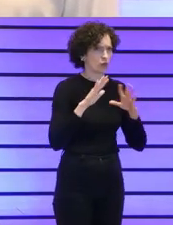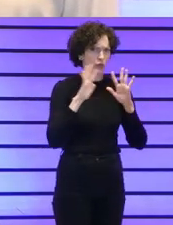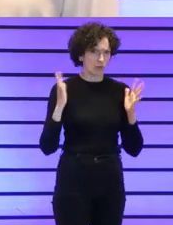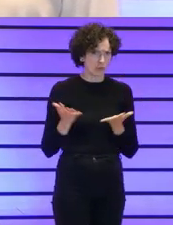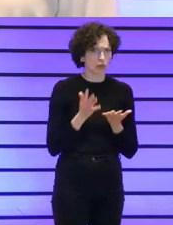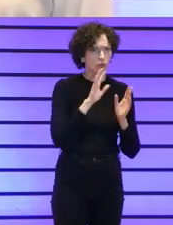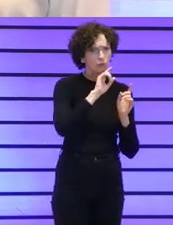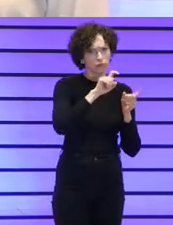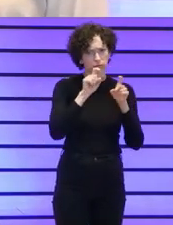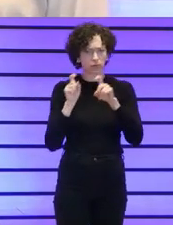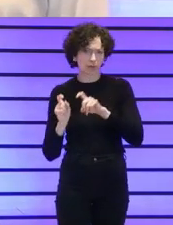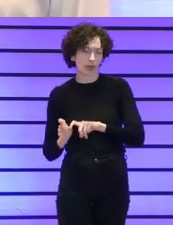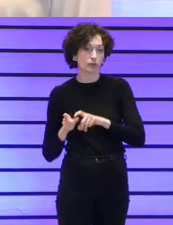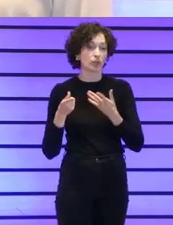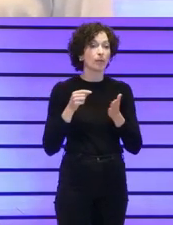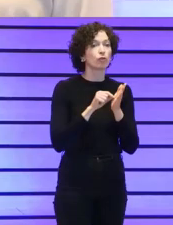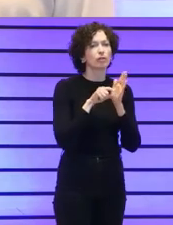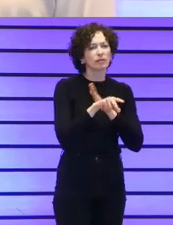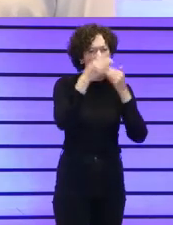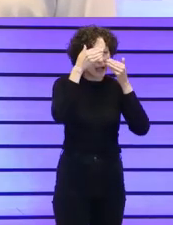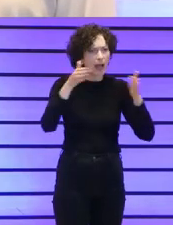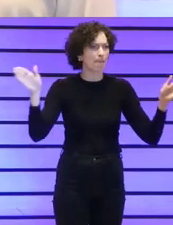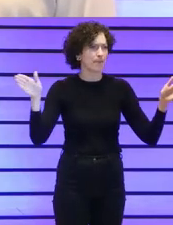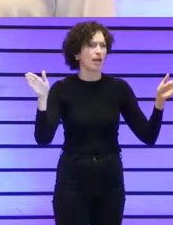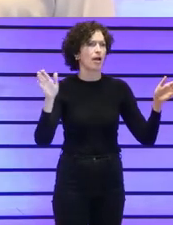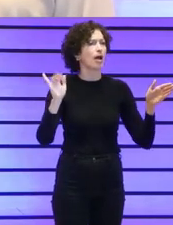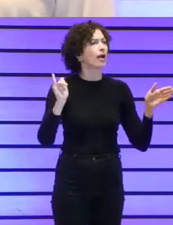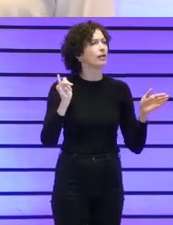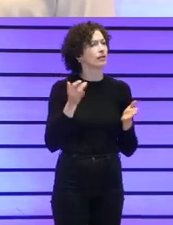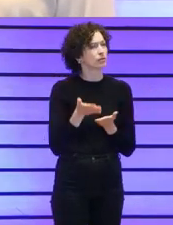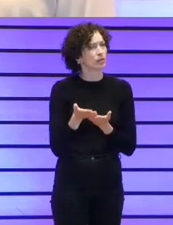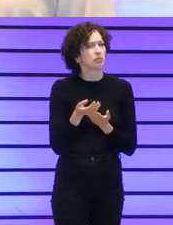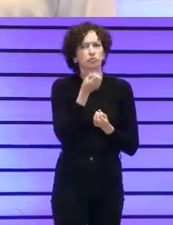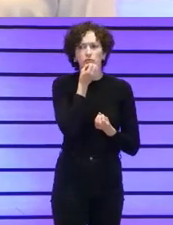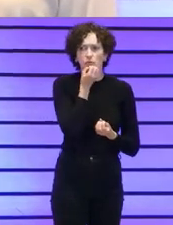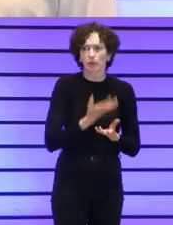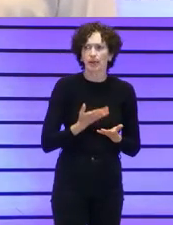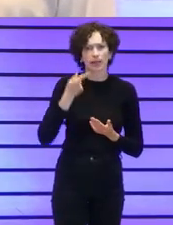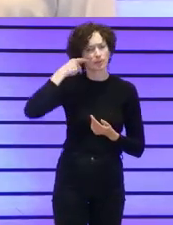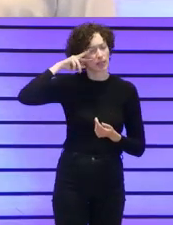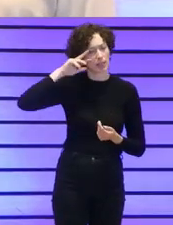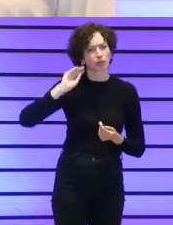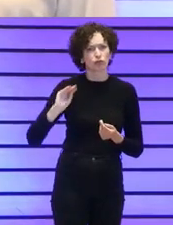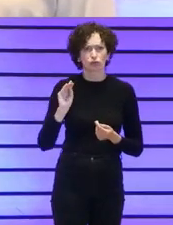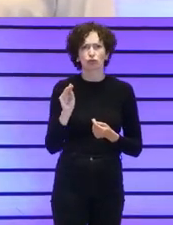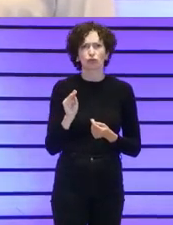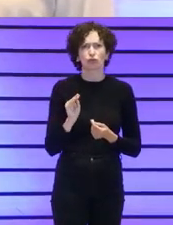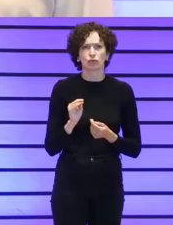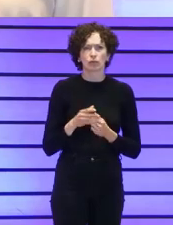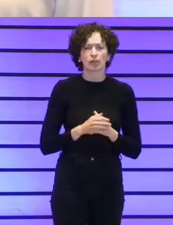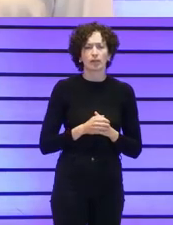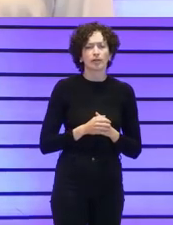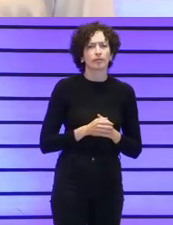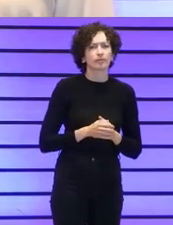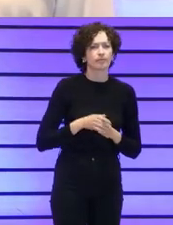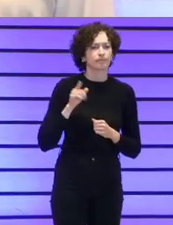y entonces tiene una mirada muy amplia que nos viene muy bien, pues esta experiencia, esta trayectoria, ¿no? Ella es